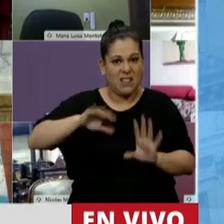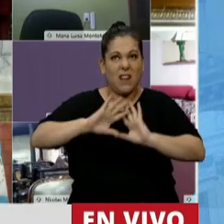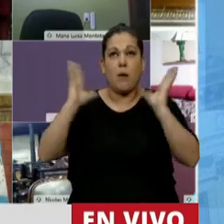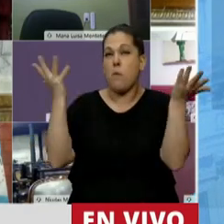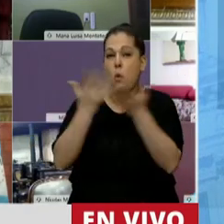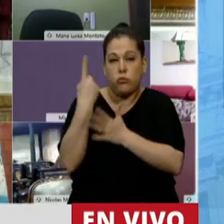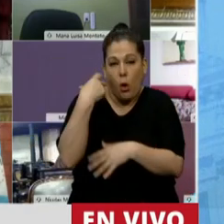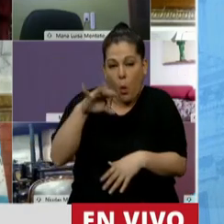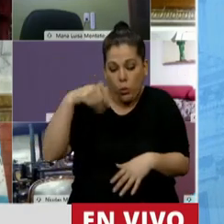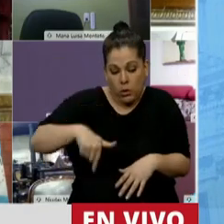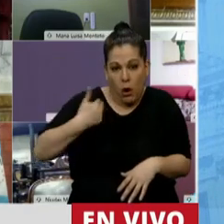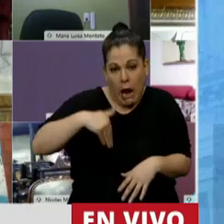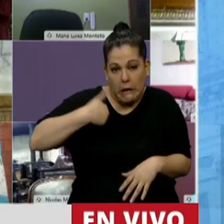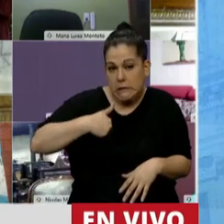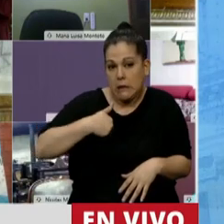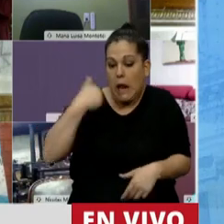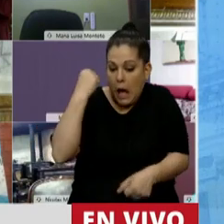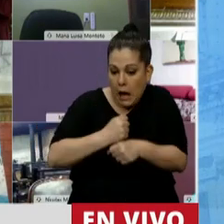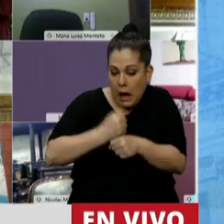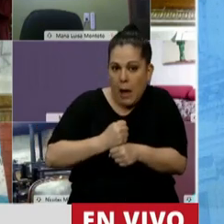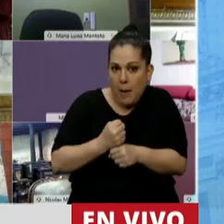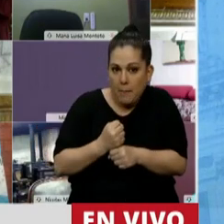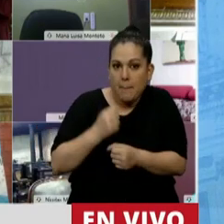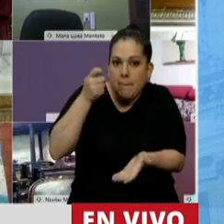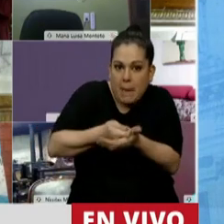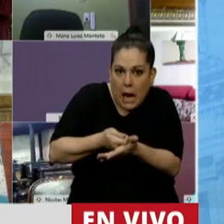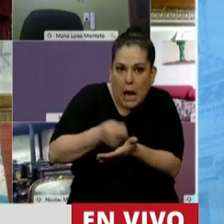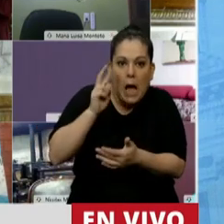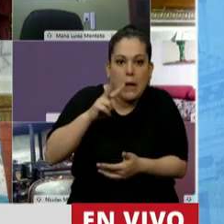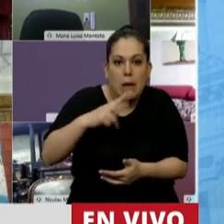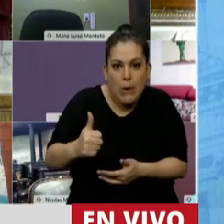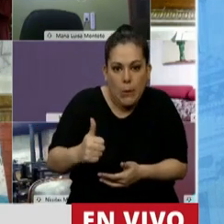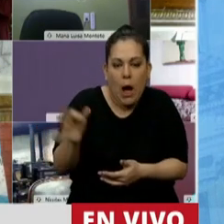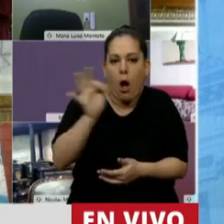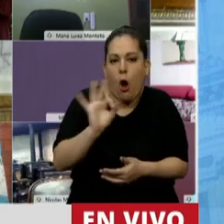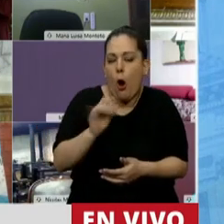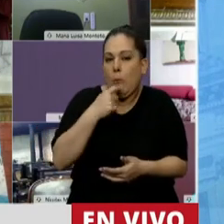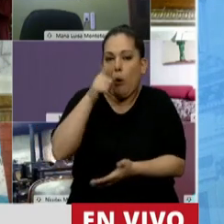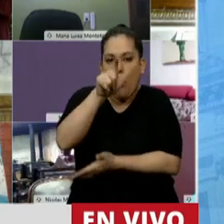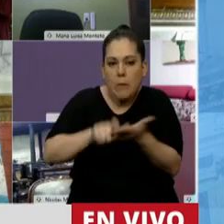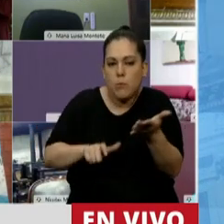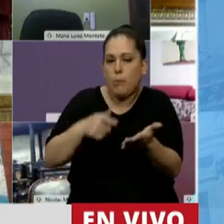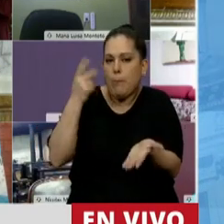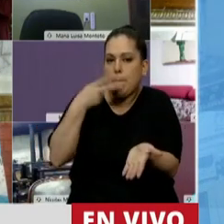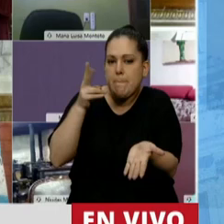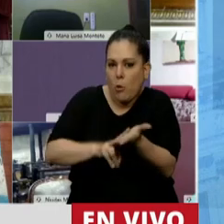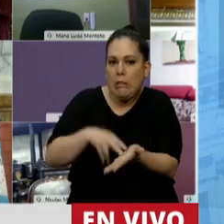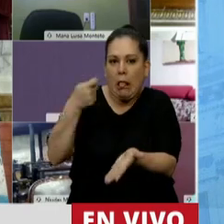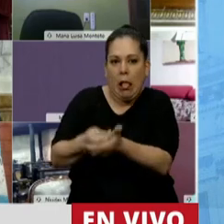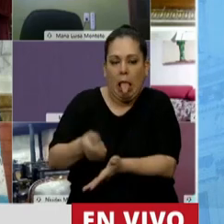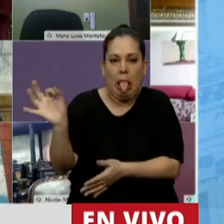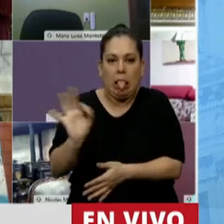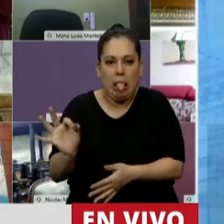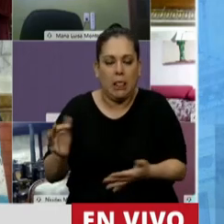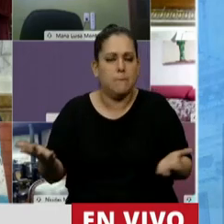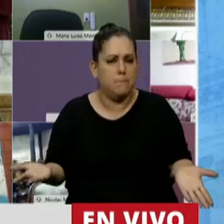que es el famoso comisionista de IVA, ¿no? Un personaje que compra y vende facturas apócrifas para favorecer la evasión.